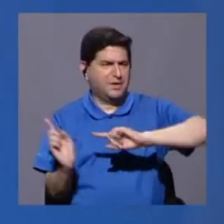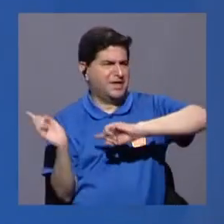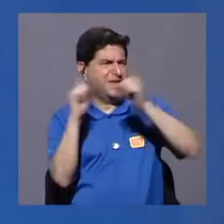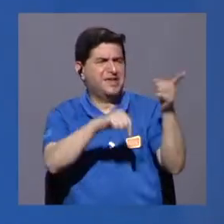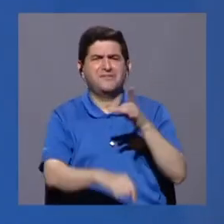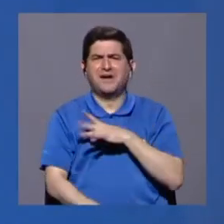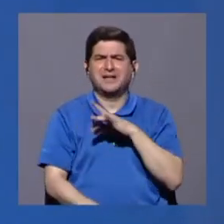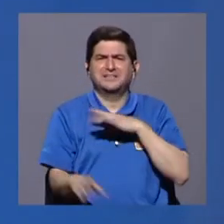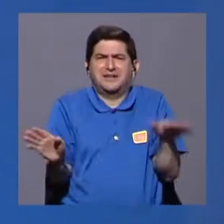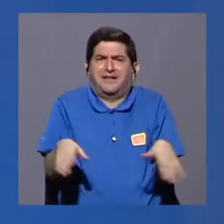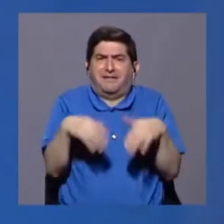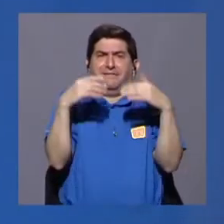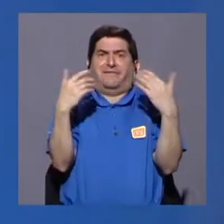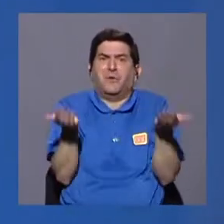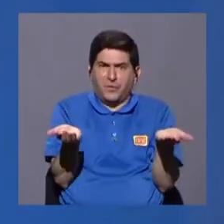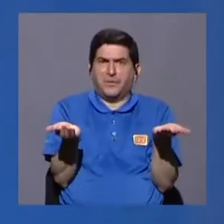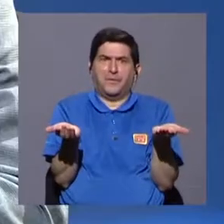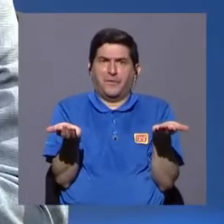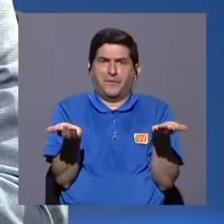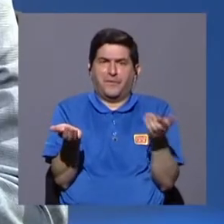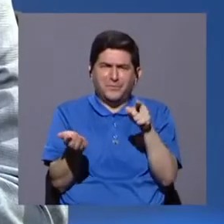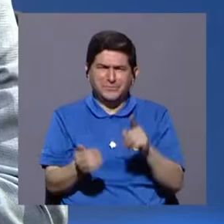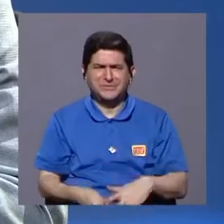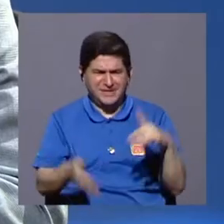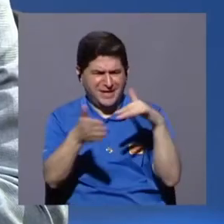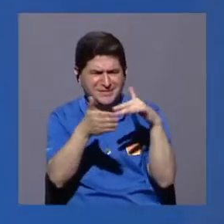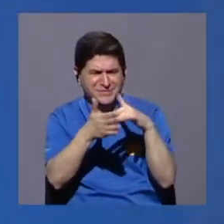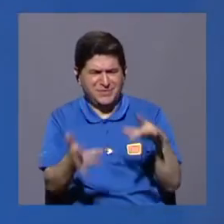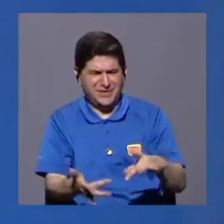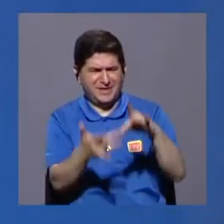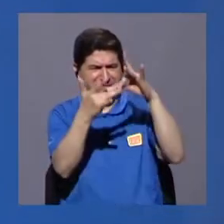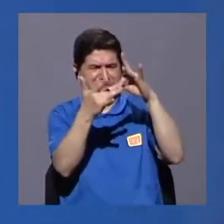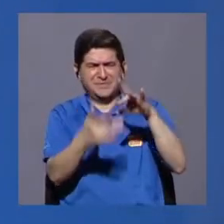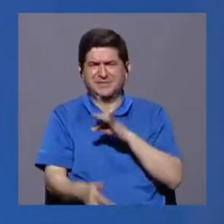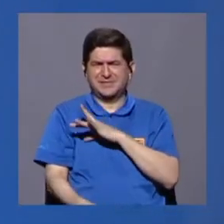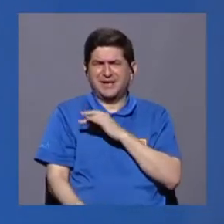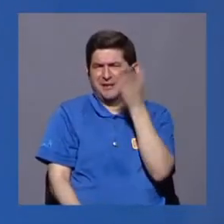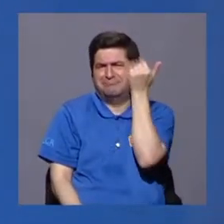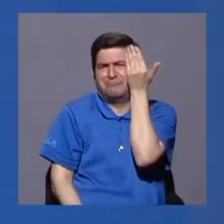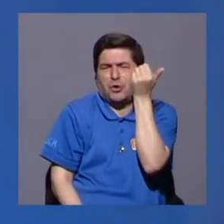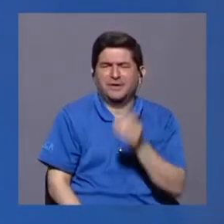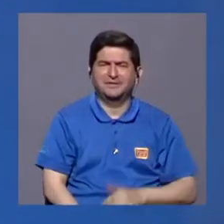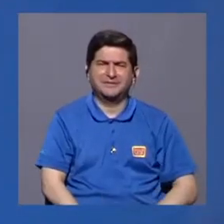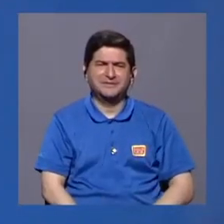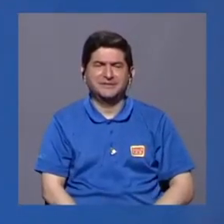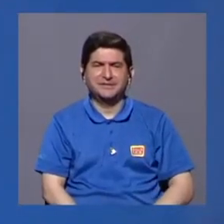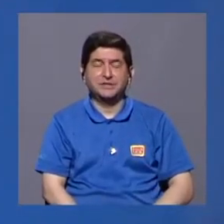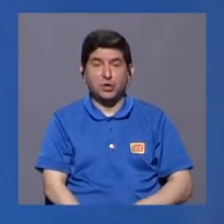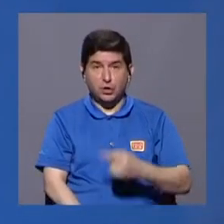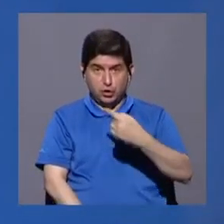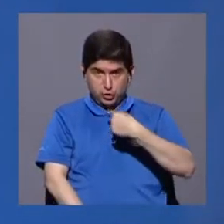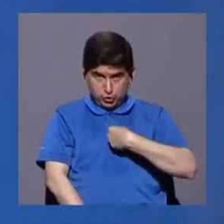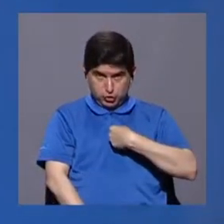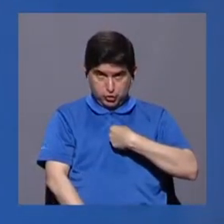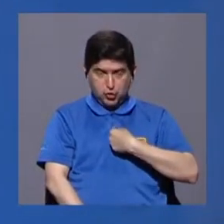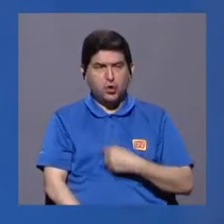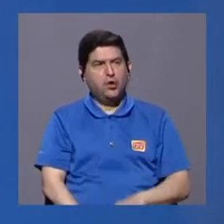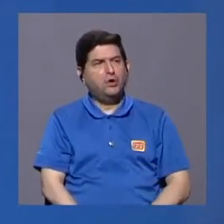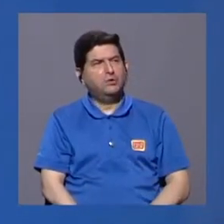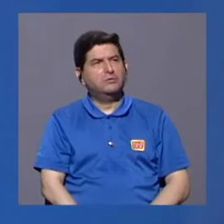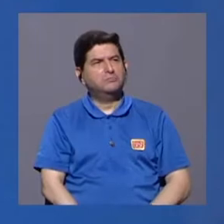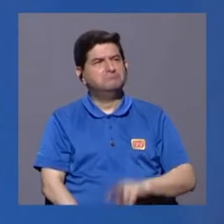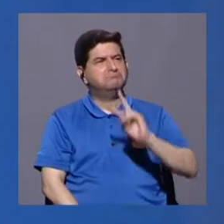como terminó haciendo una especialidad en chile bueno yo cuando estaba por ahí de